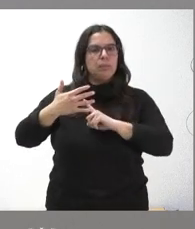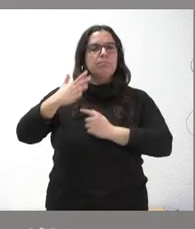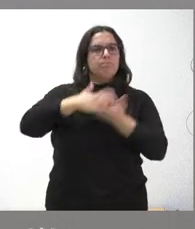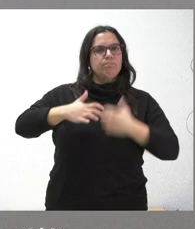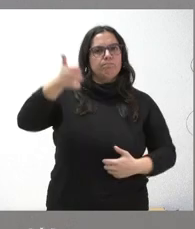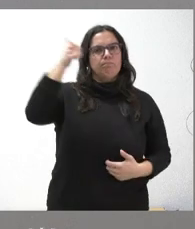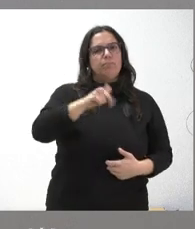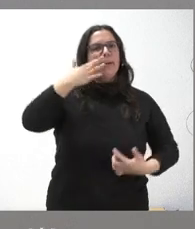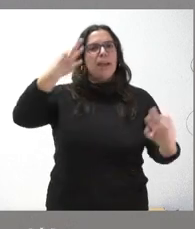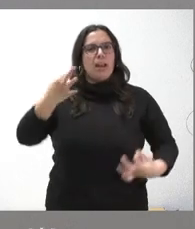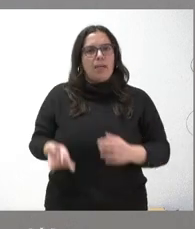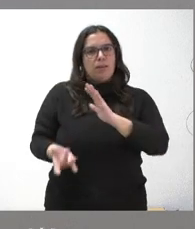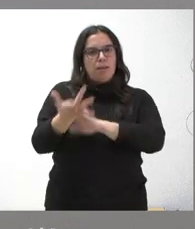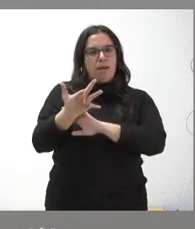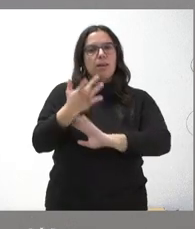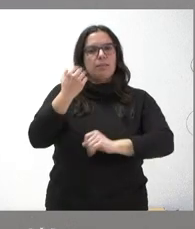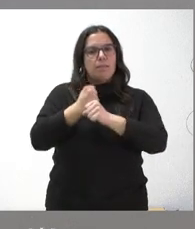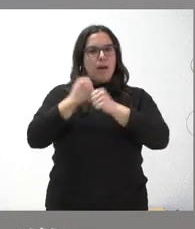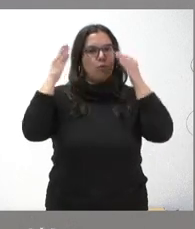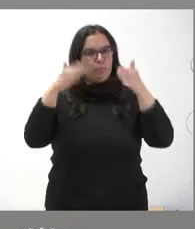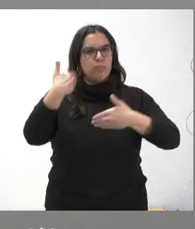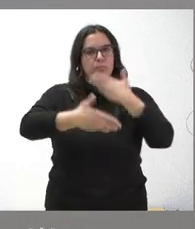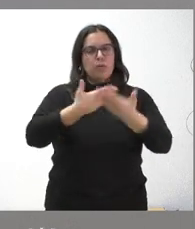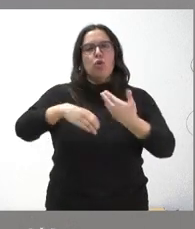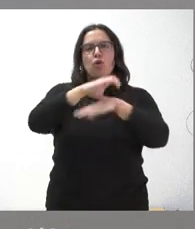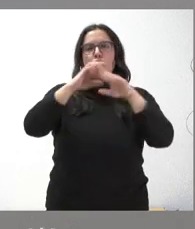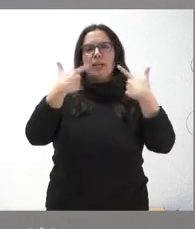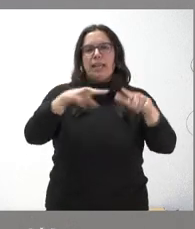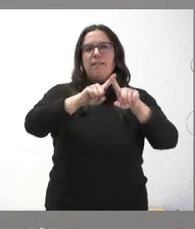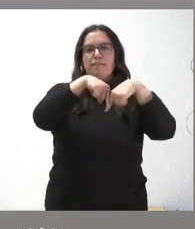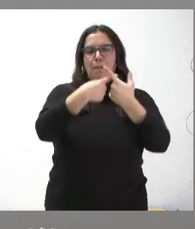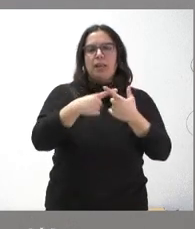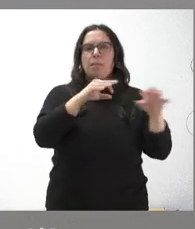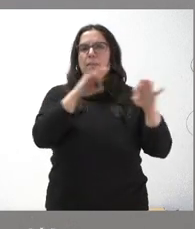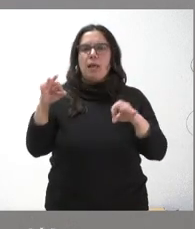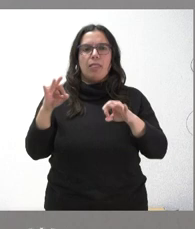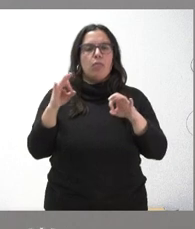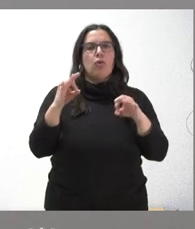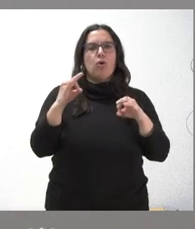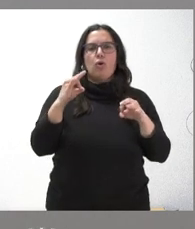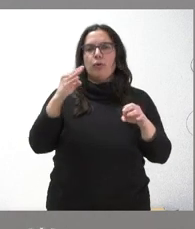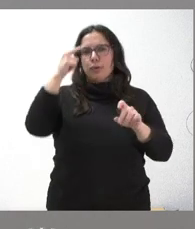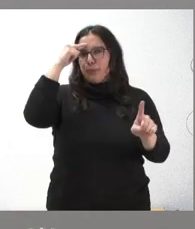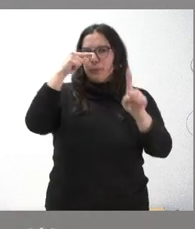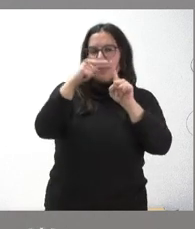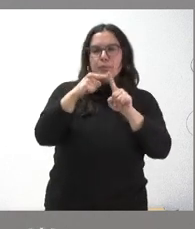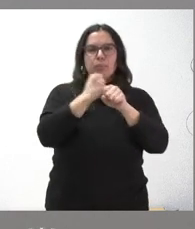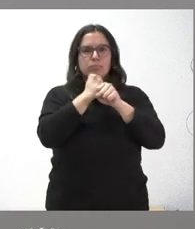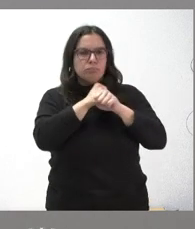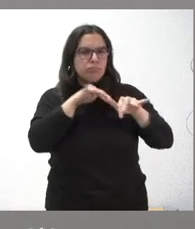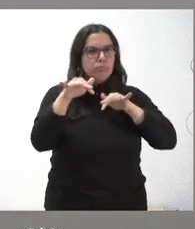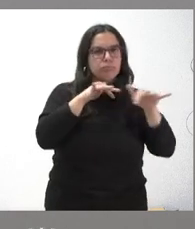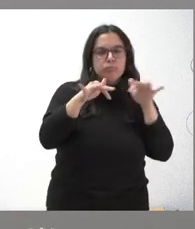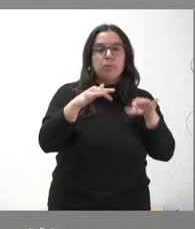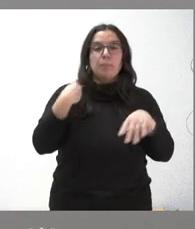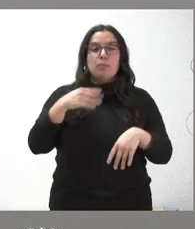realidad y que estamos trabajando en ello y la consejería de familia está en esta dirección en este doble ámbito tanto de la propia